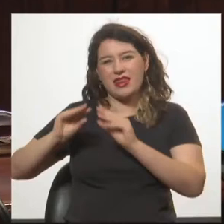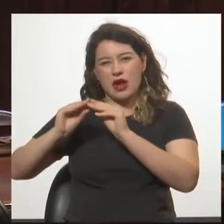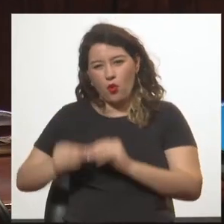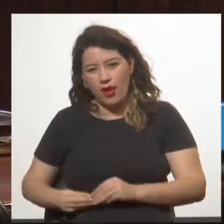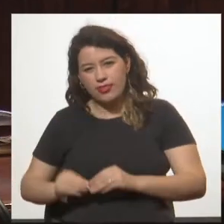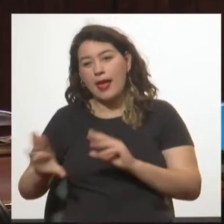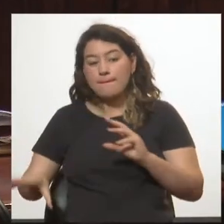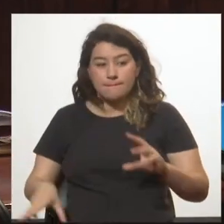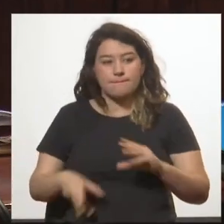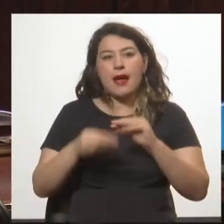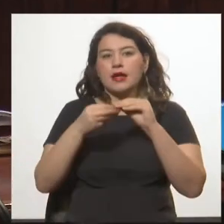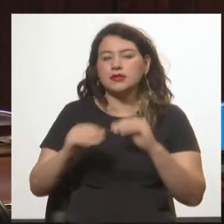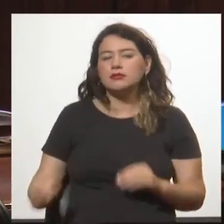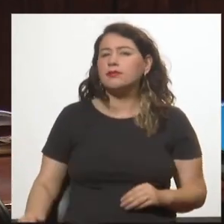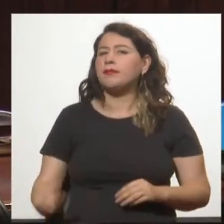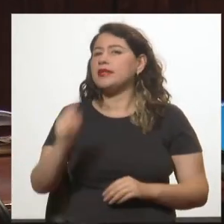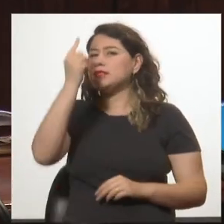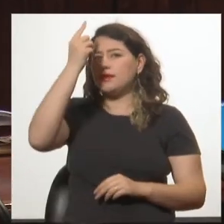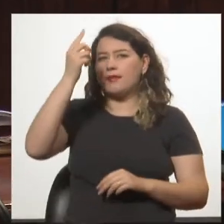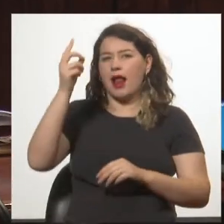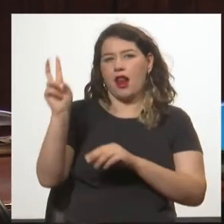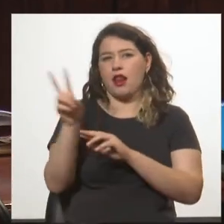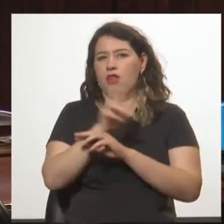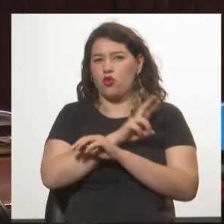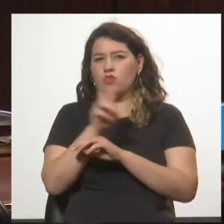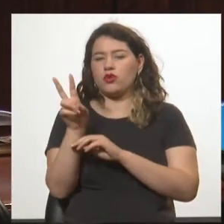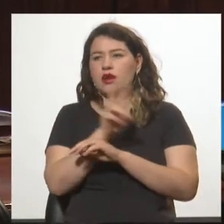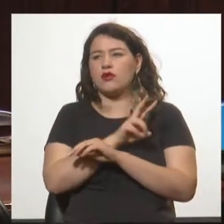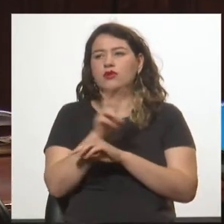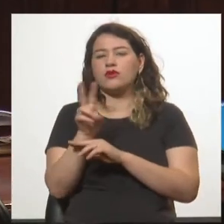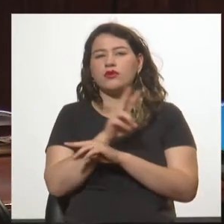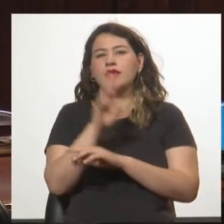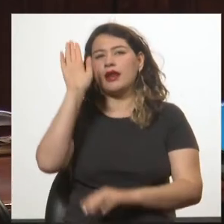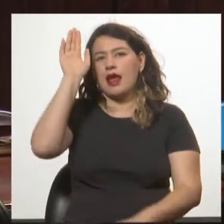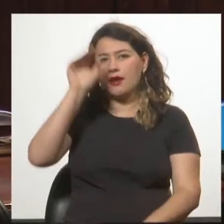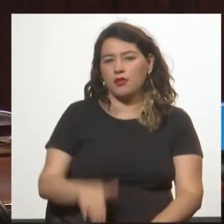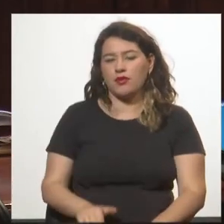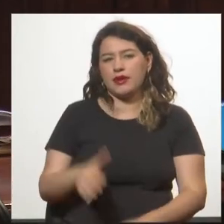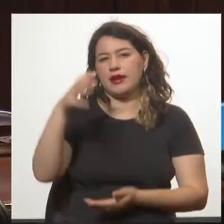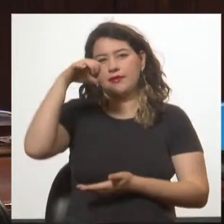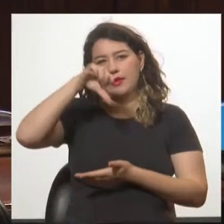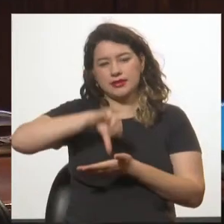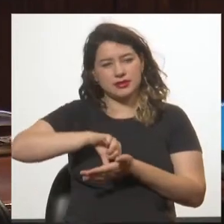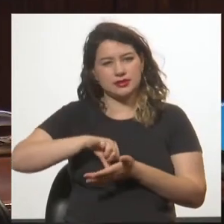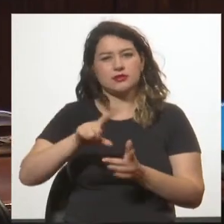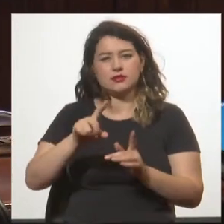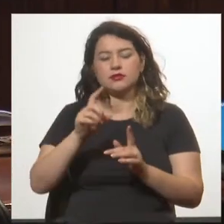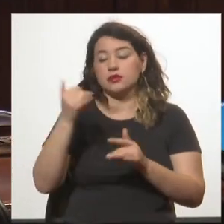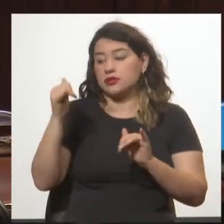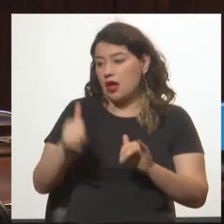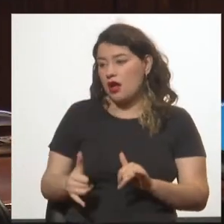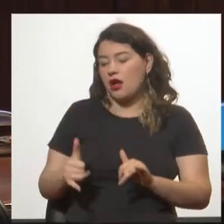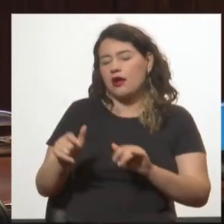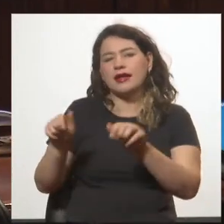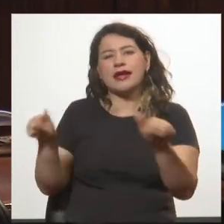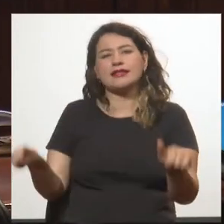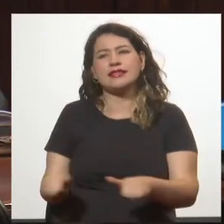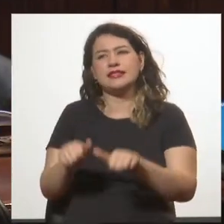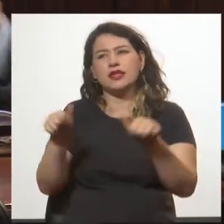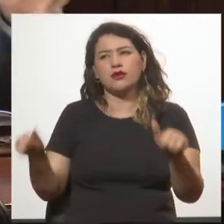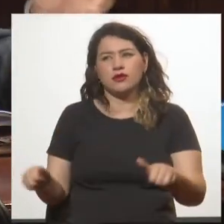el principal organismo de contralor de la república observaciones que fueron realizadas